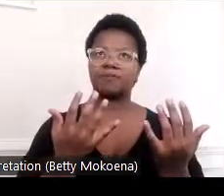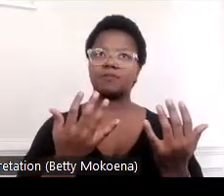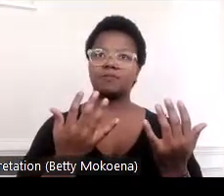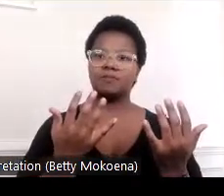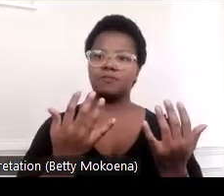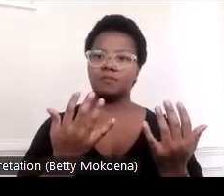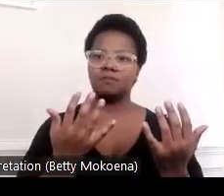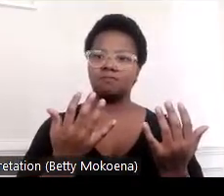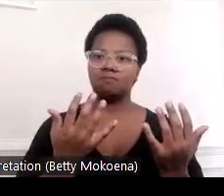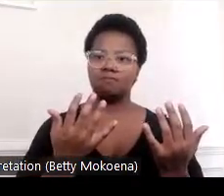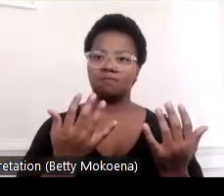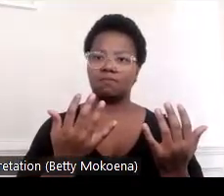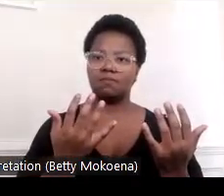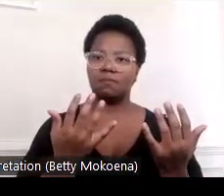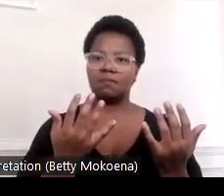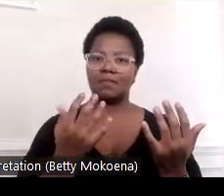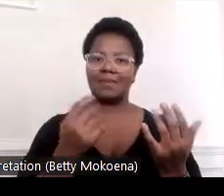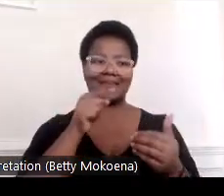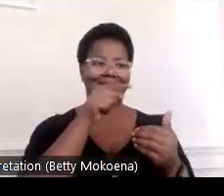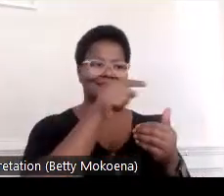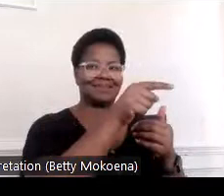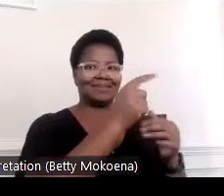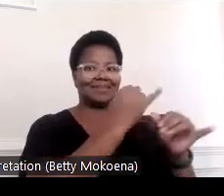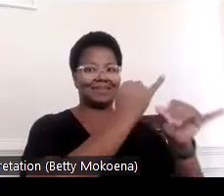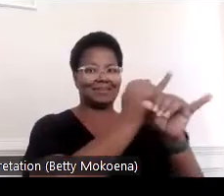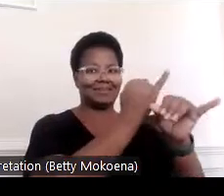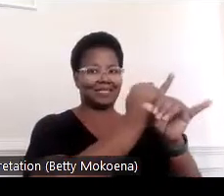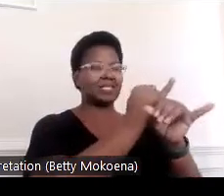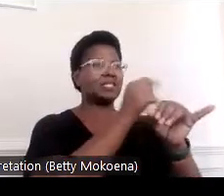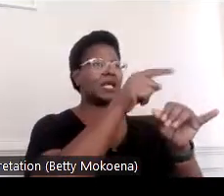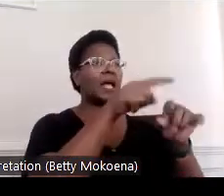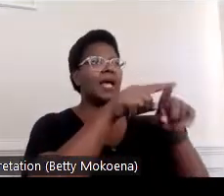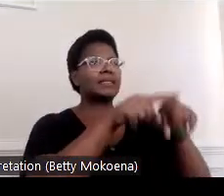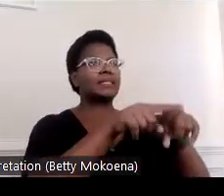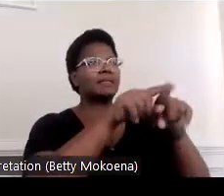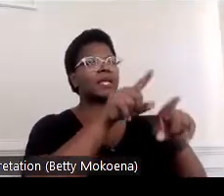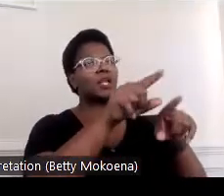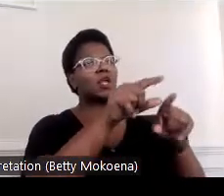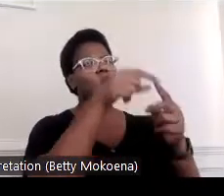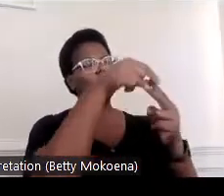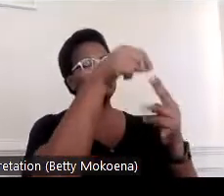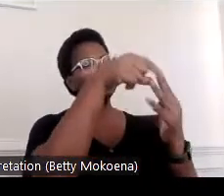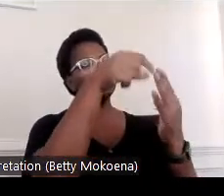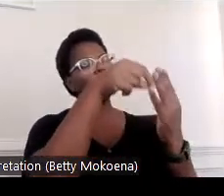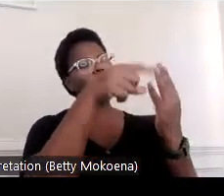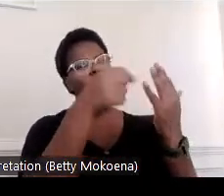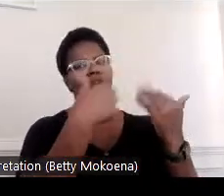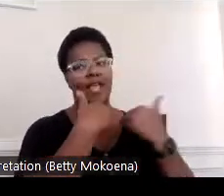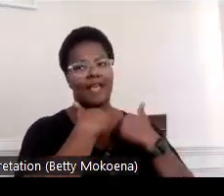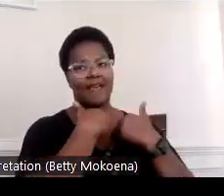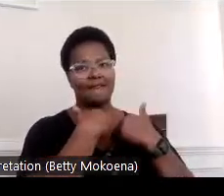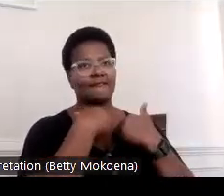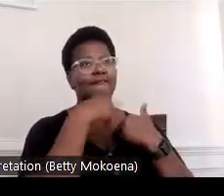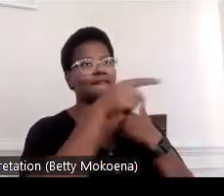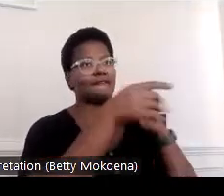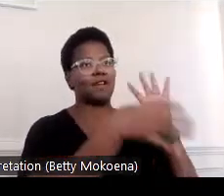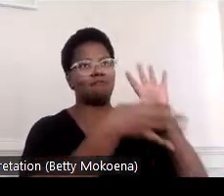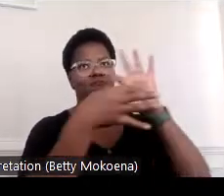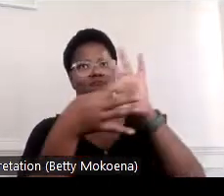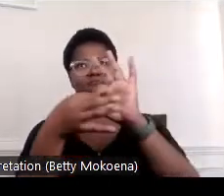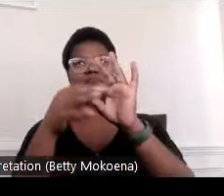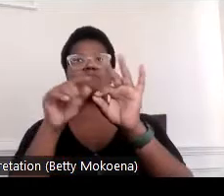Una institución Y eso es algo importante para nosotros entender una institución verdad